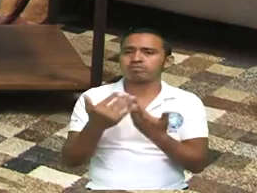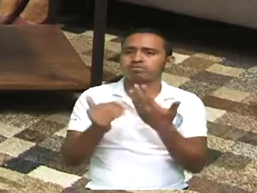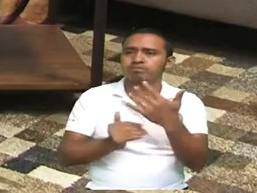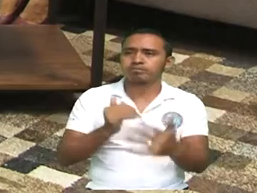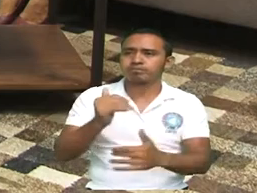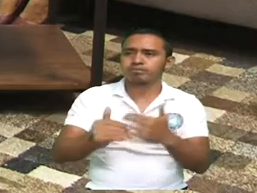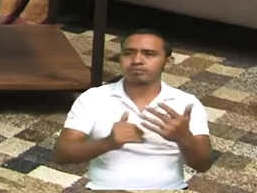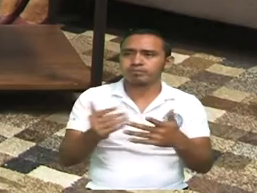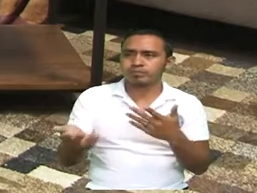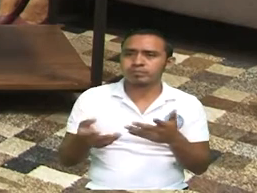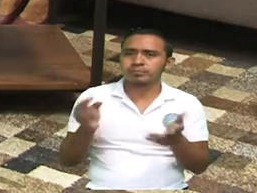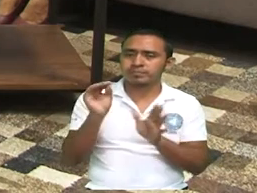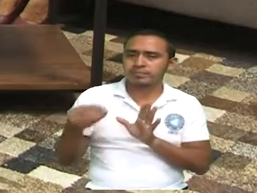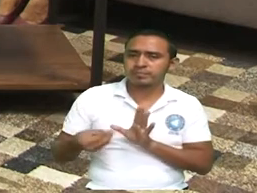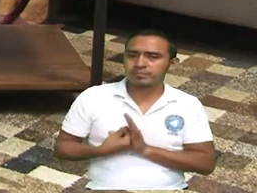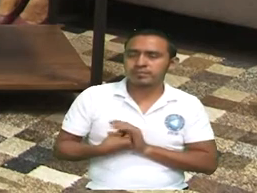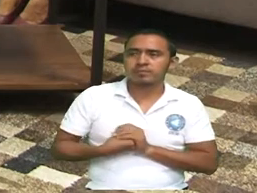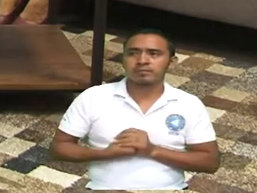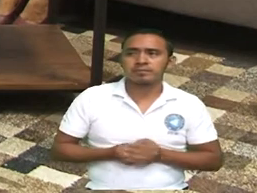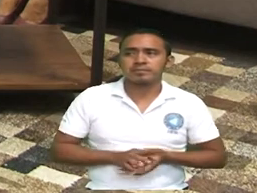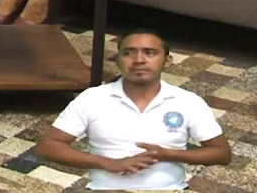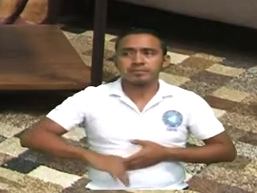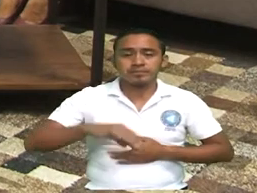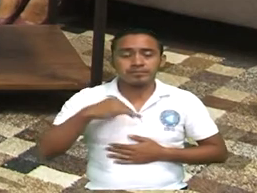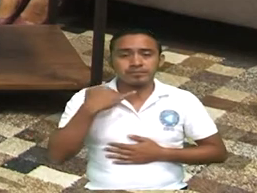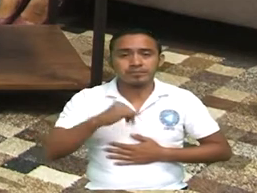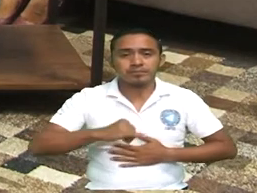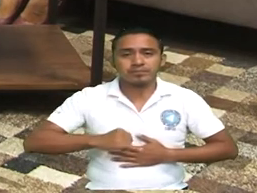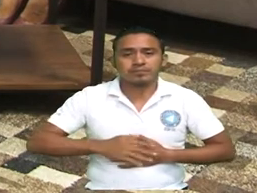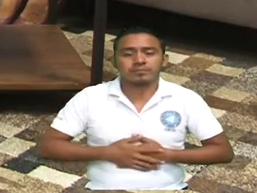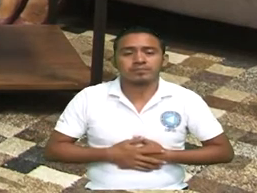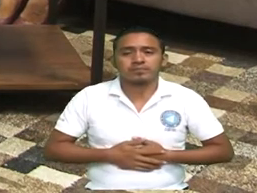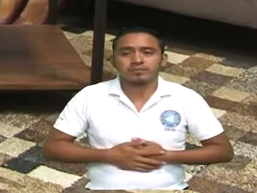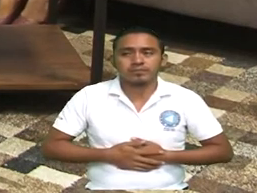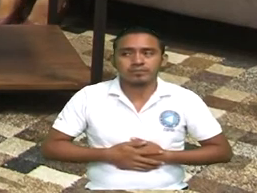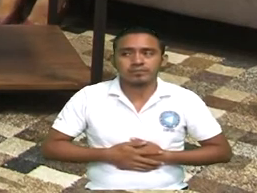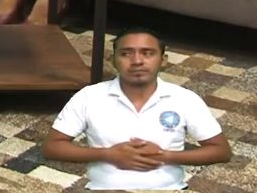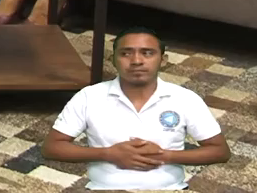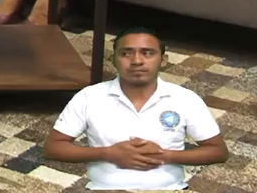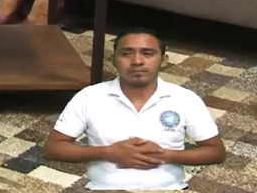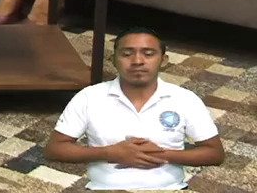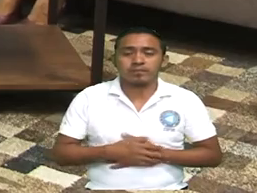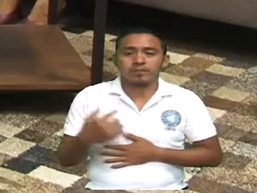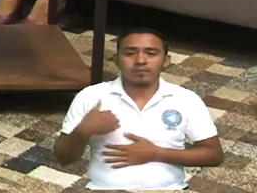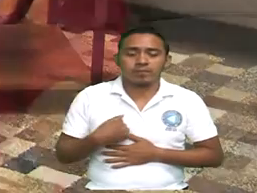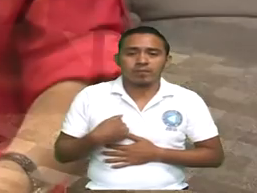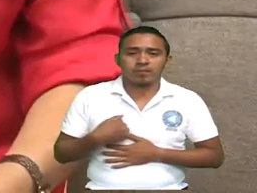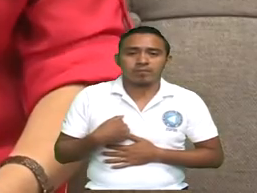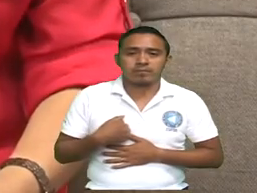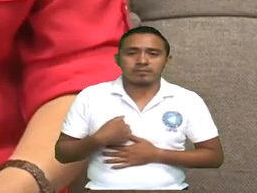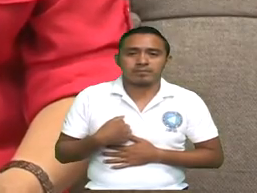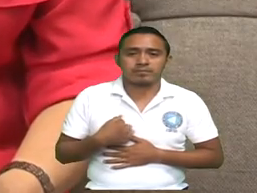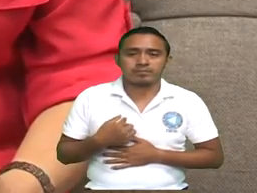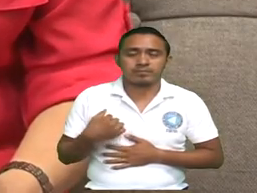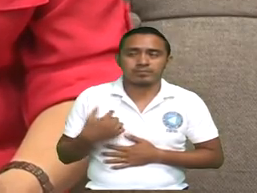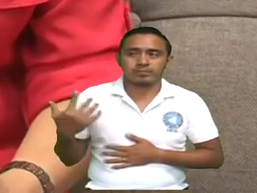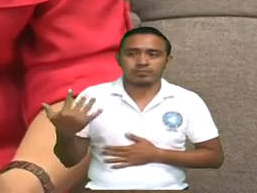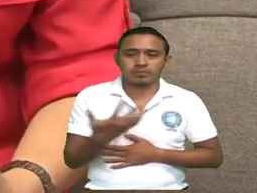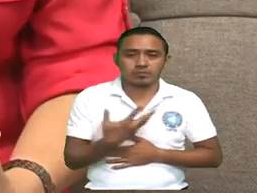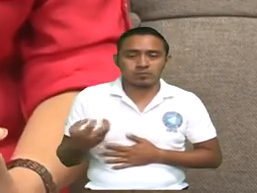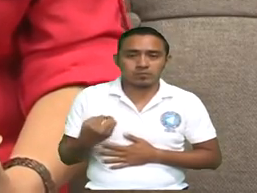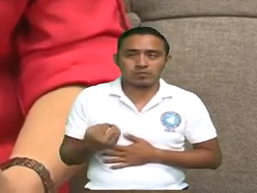proceso bastante integral. Así es. Bueno, es para nosotros pues